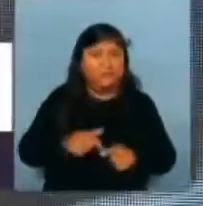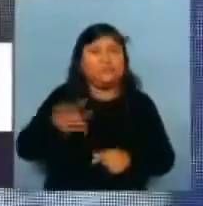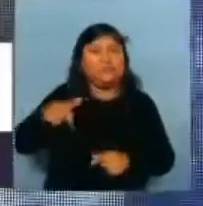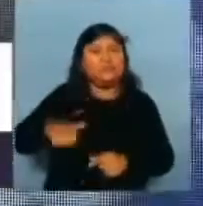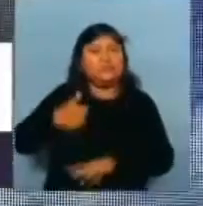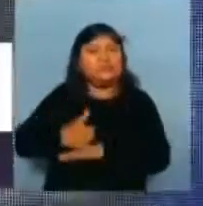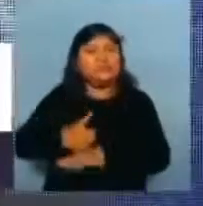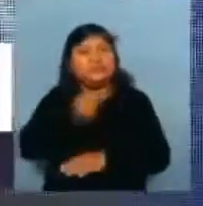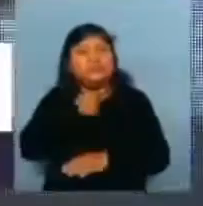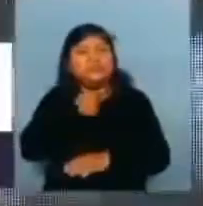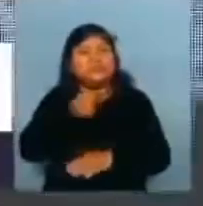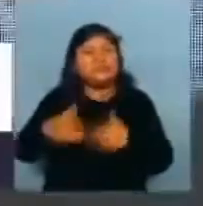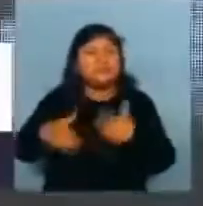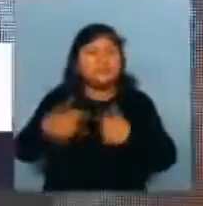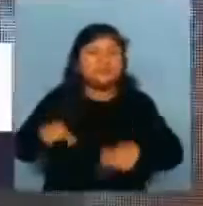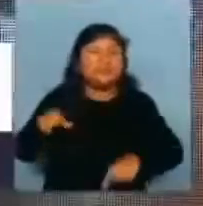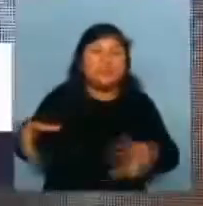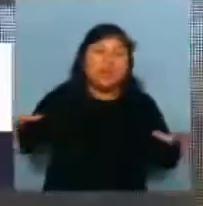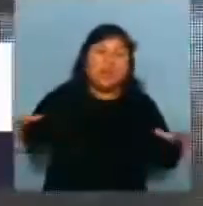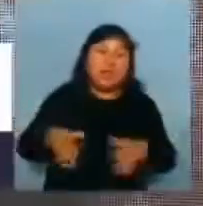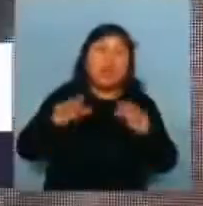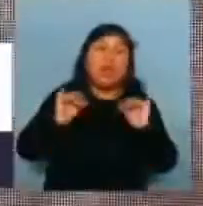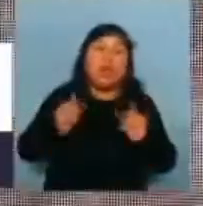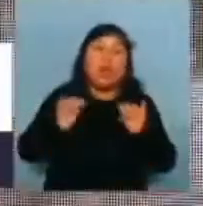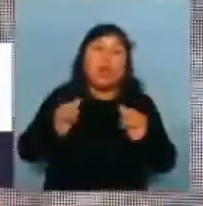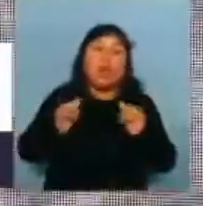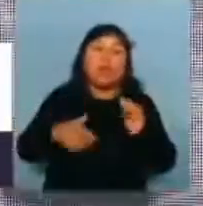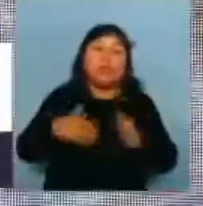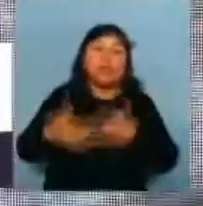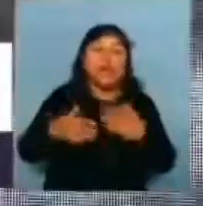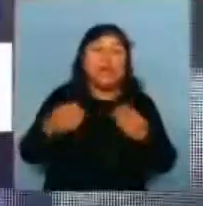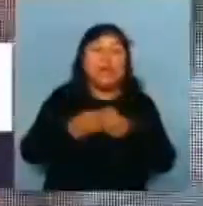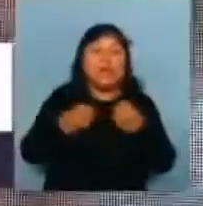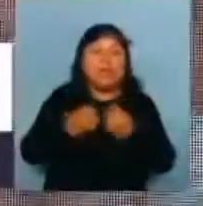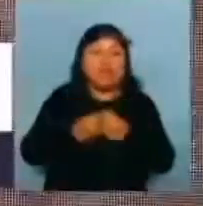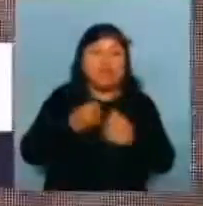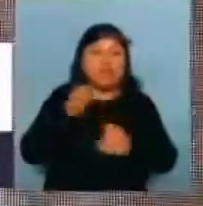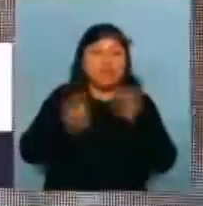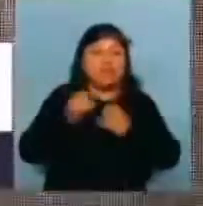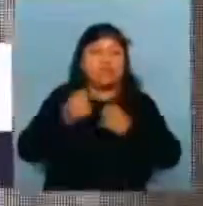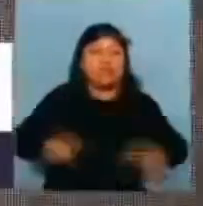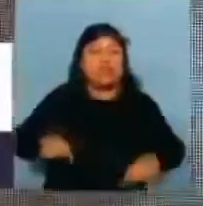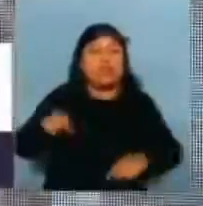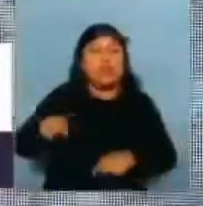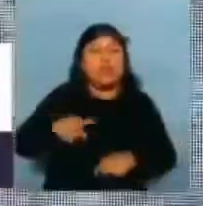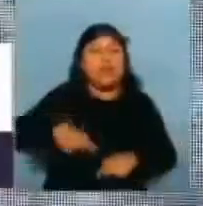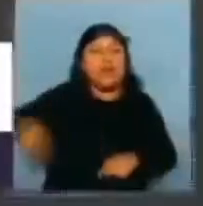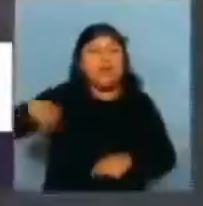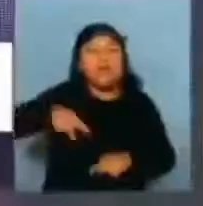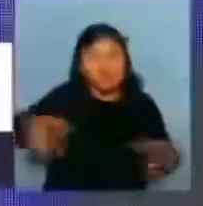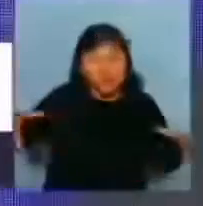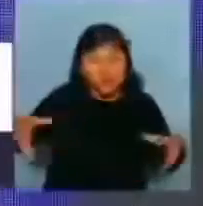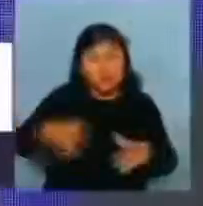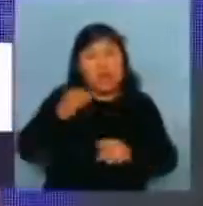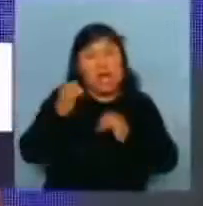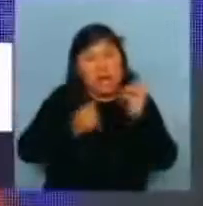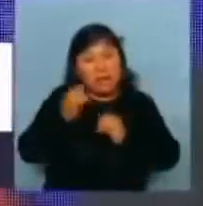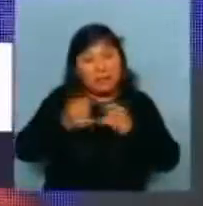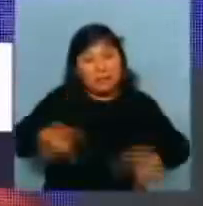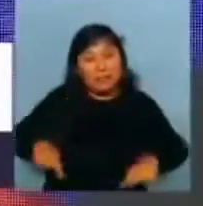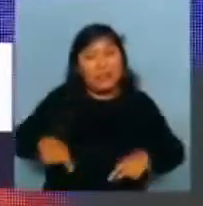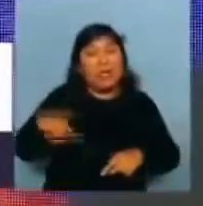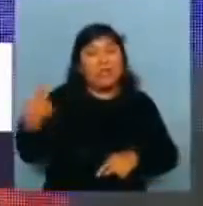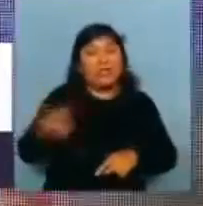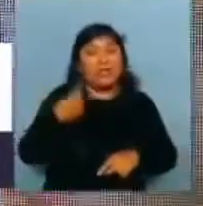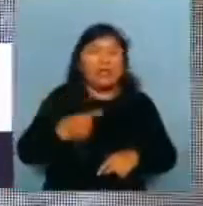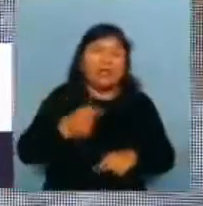salir adelante. Es un equipo joven que va a dar mucho que hablar. Por ahí es lo que hablábamos nosotros. Uno llega a lugares y de repente ve